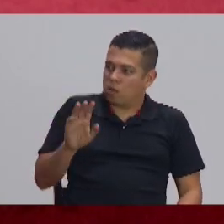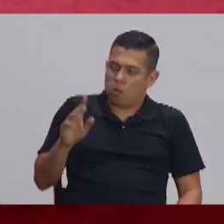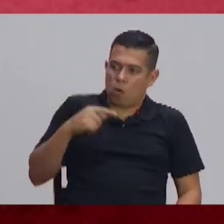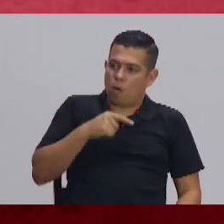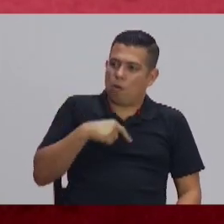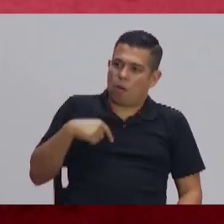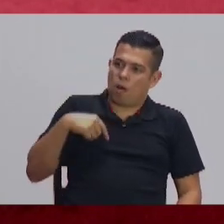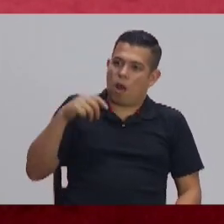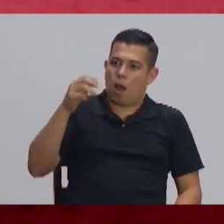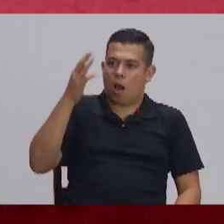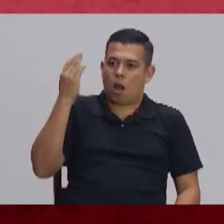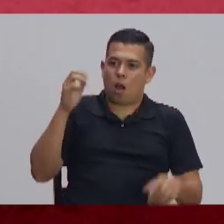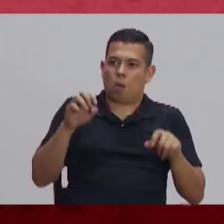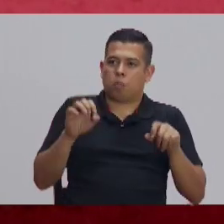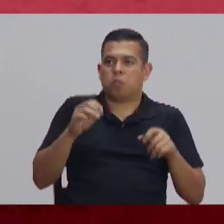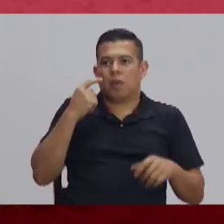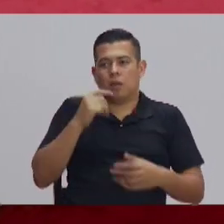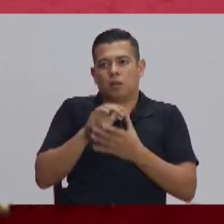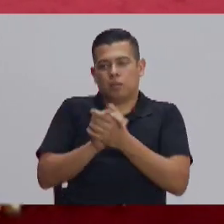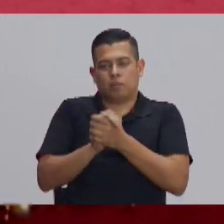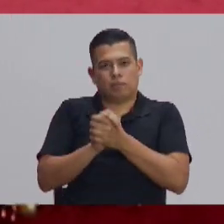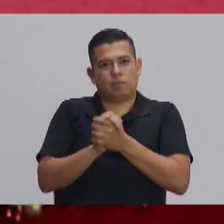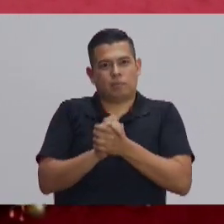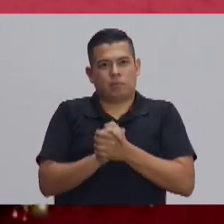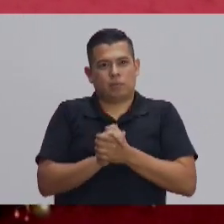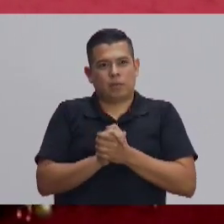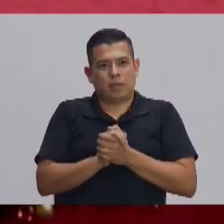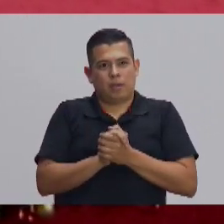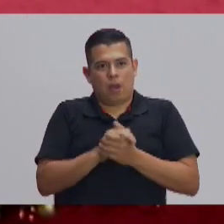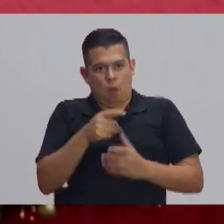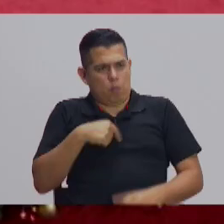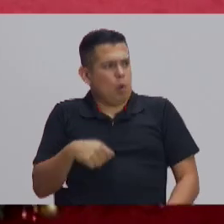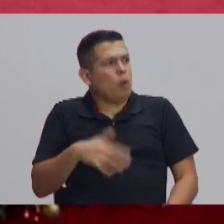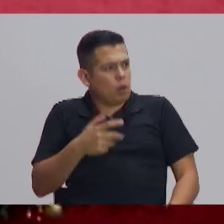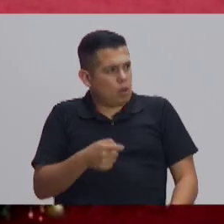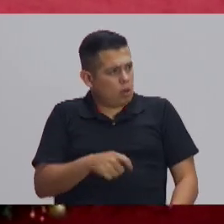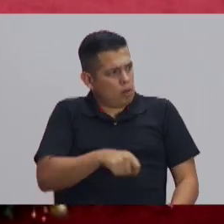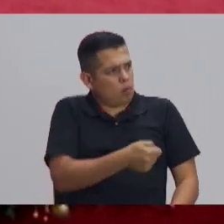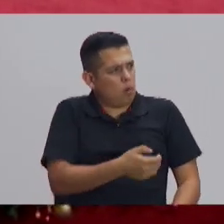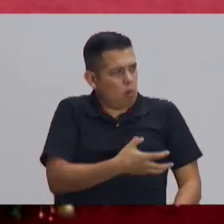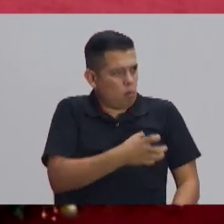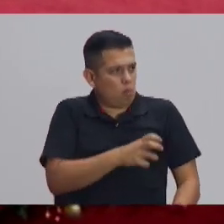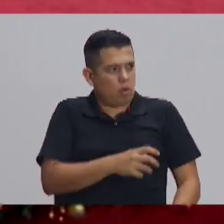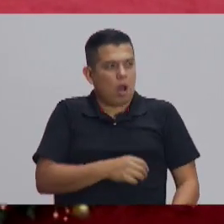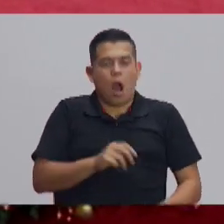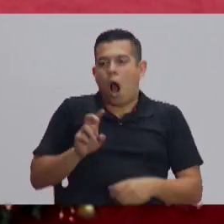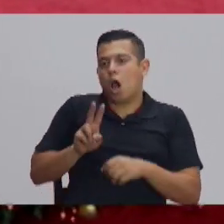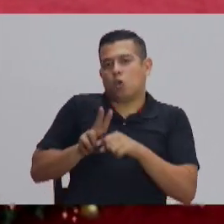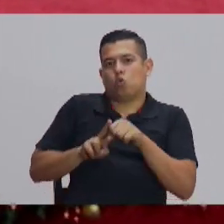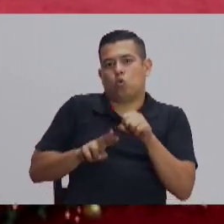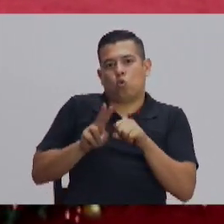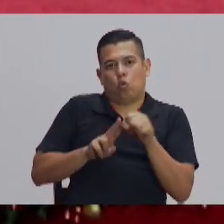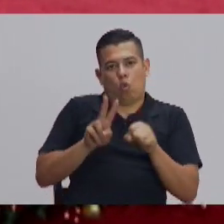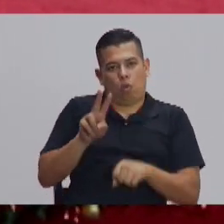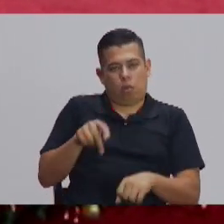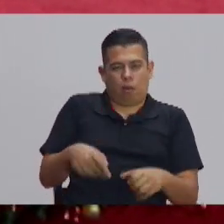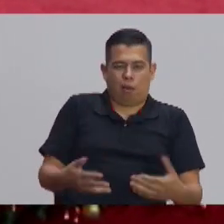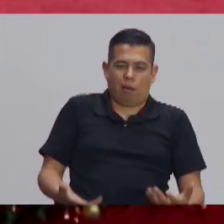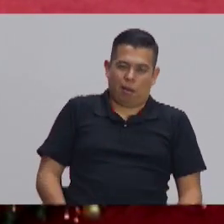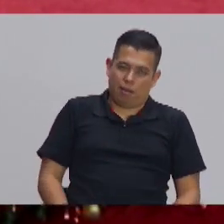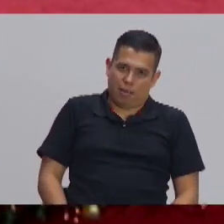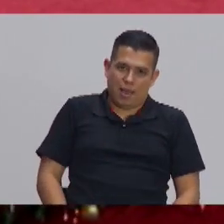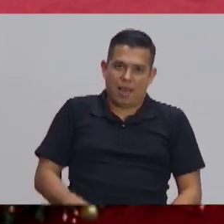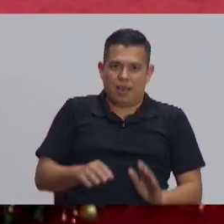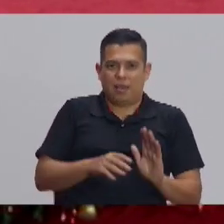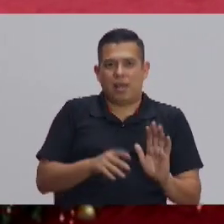hermano mi nombre es patricia mucho gusto de ellos cómo le vaya mi nombre me va a saltar si con los dos talones que han de las carteras créanme que lo va a